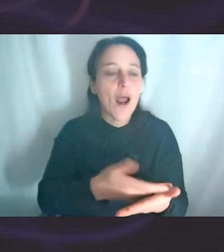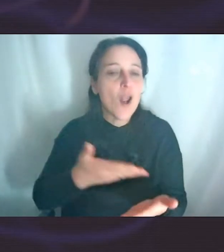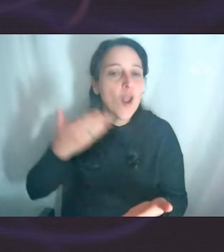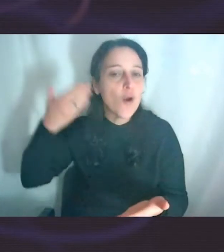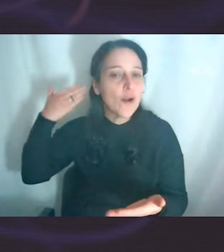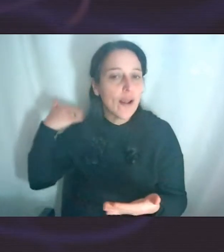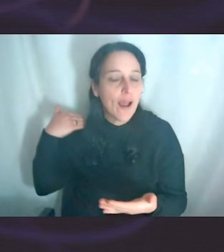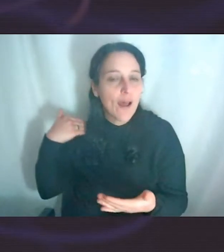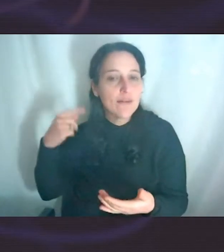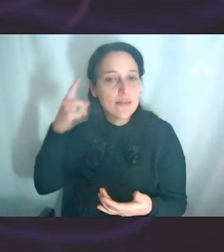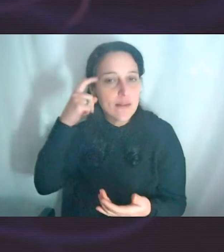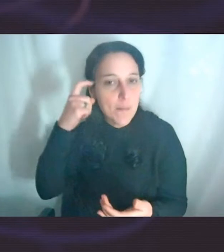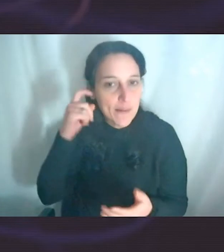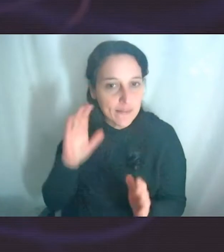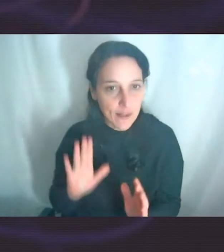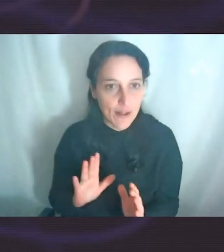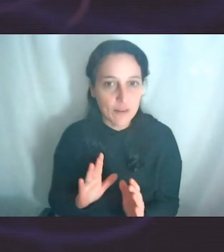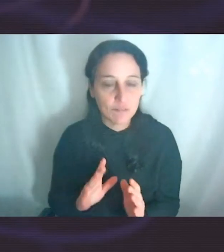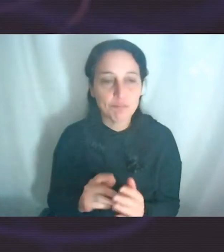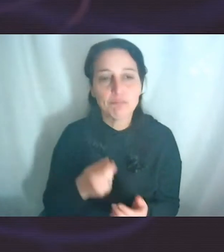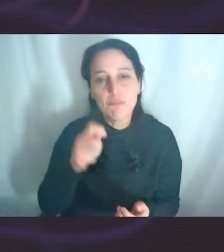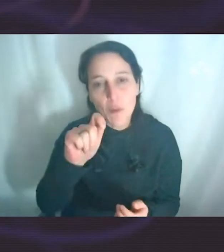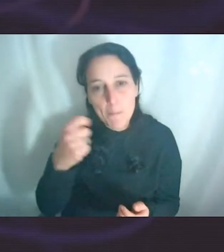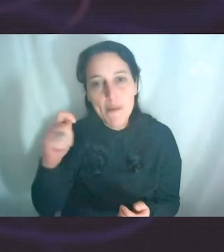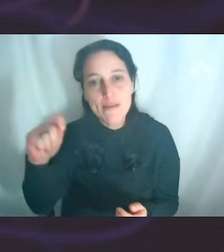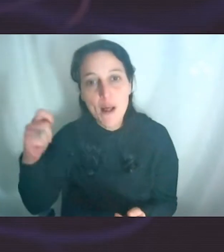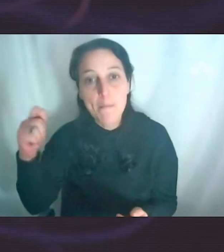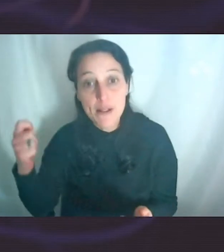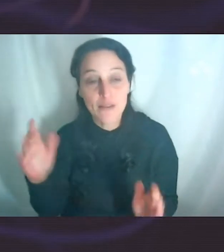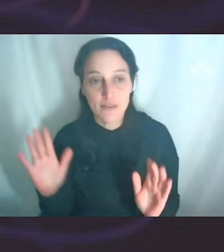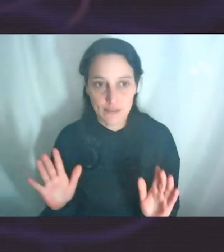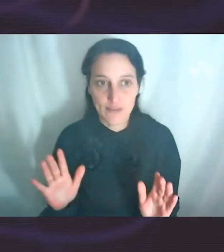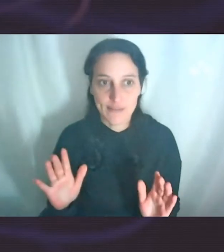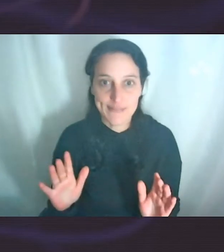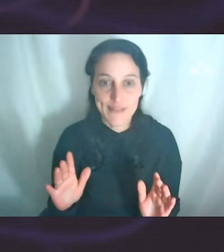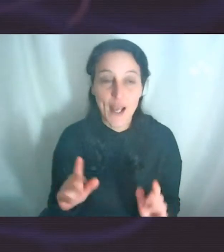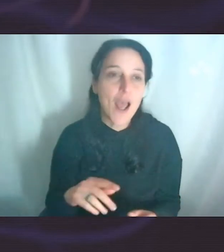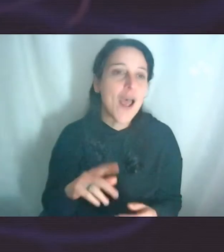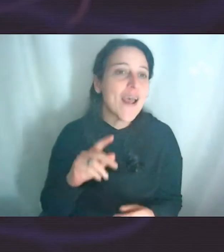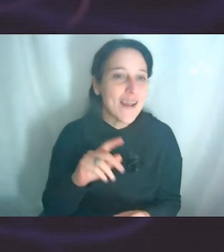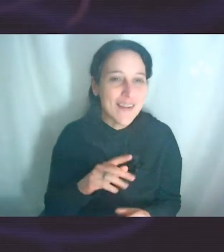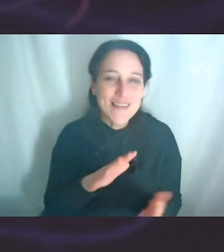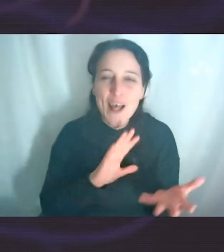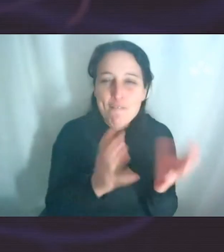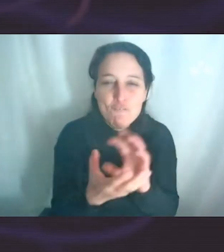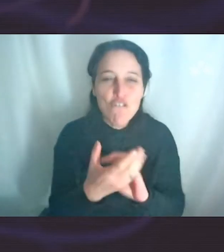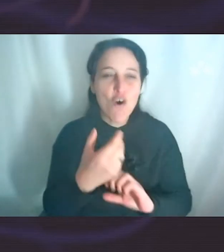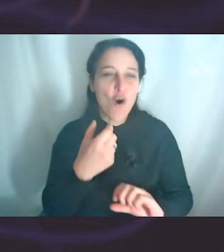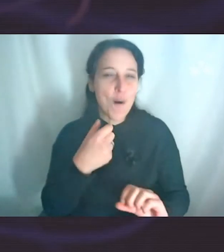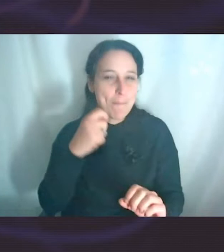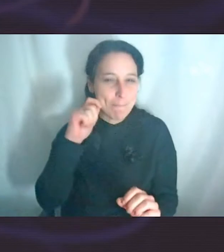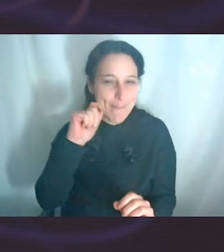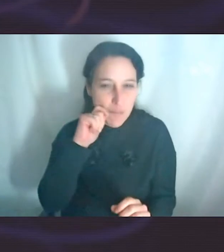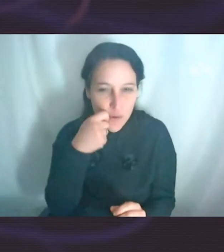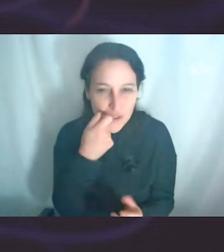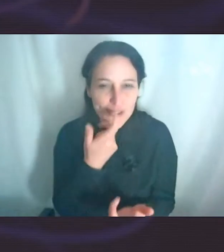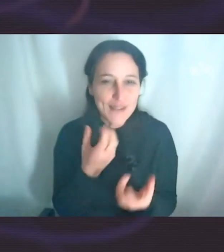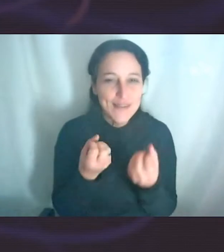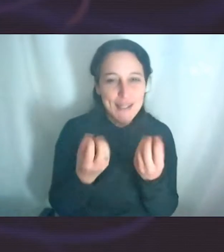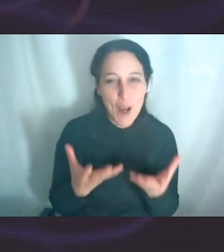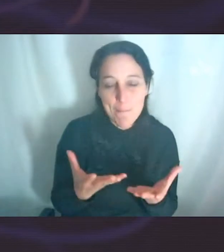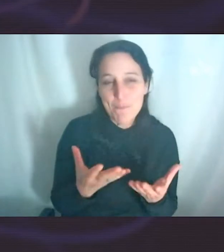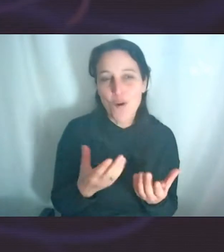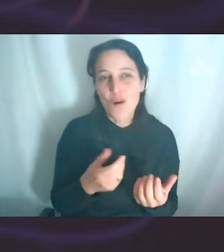mensuales. Y bueno, esto genera un círculo virtuoso muy lindo porque que una alumna, una egresada consiga trabajo y comience a